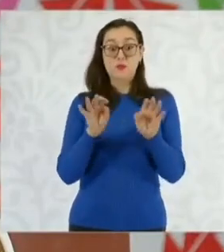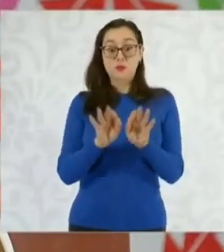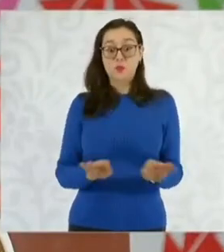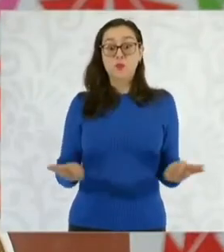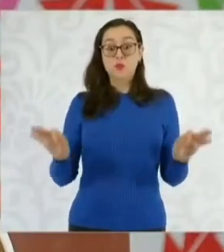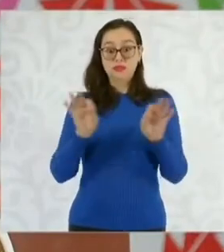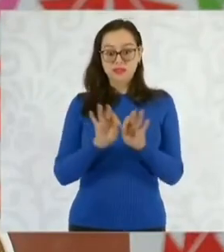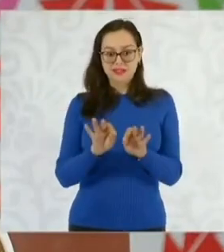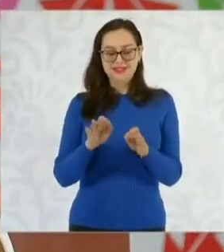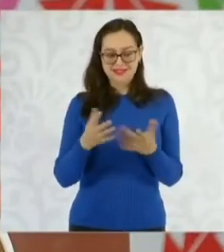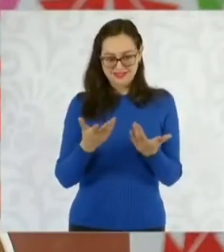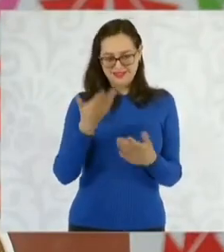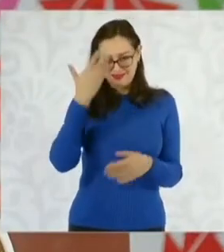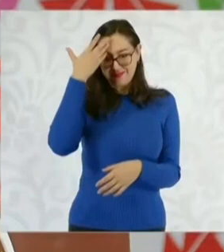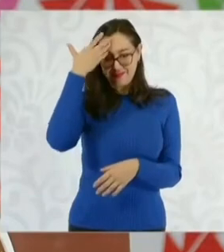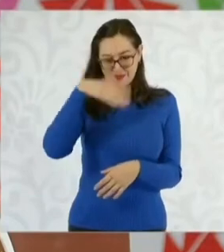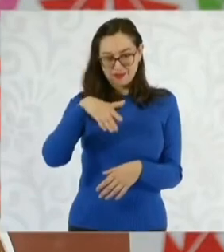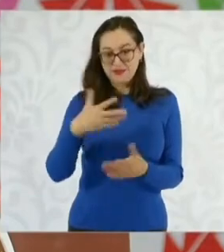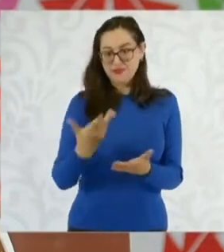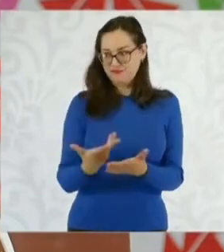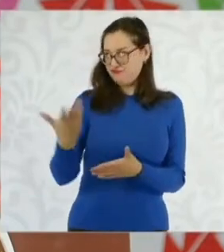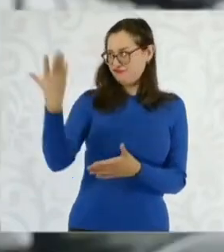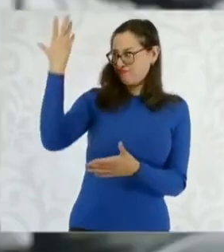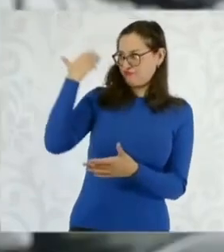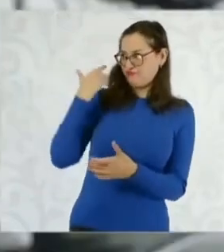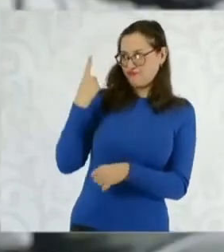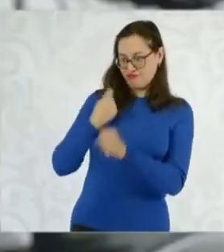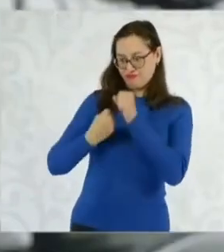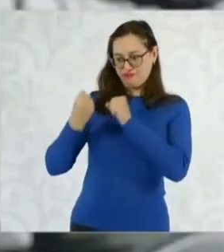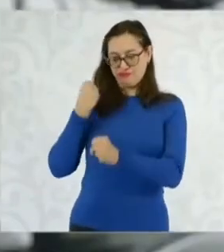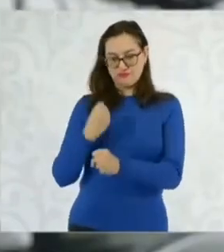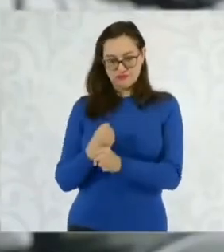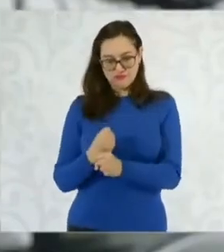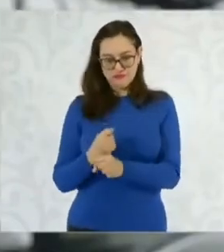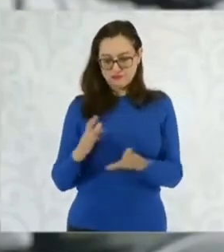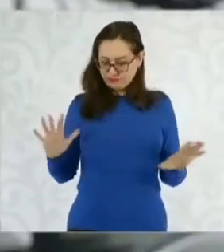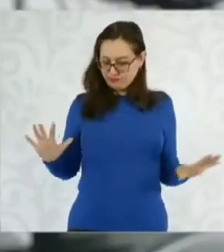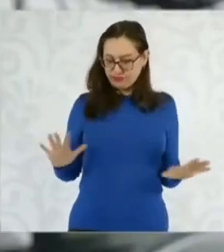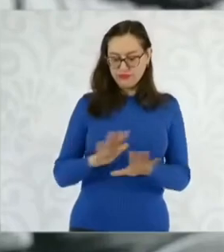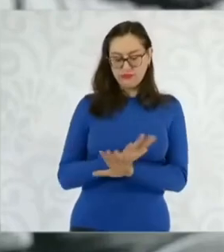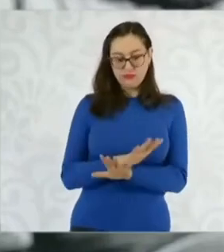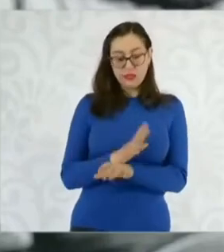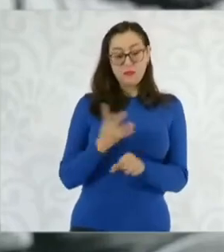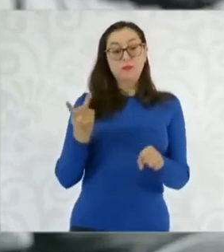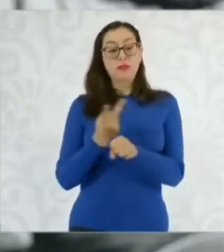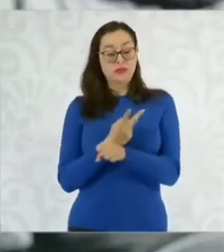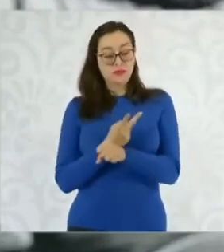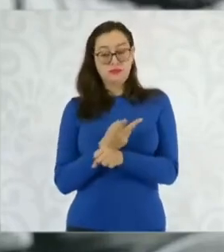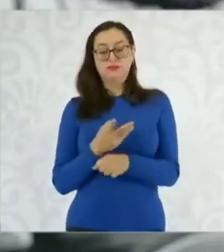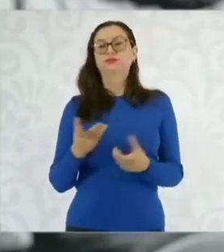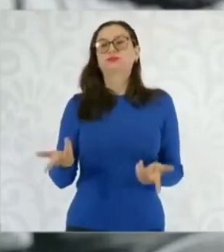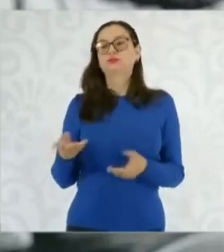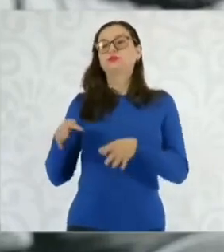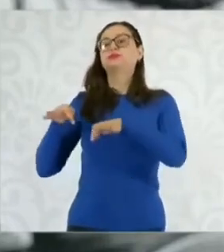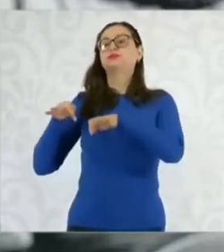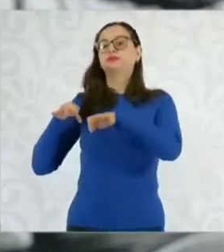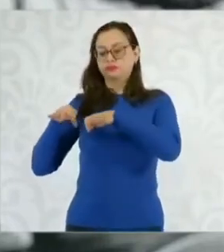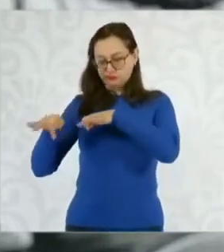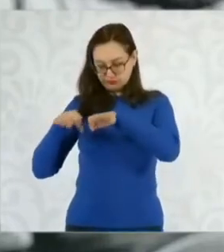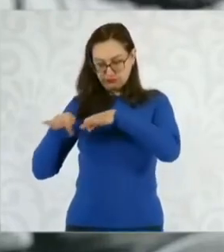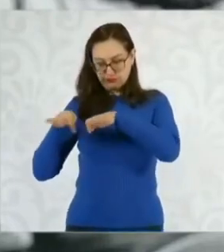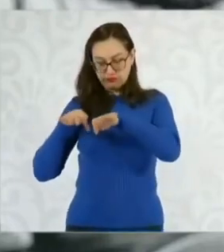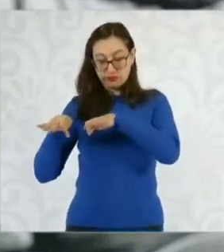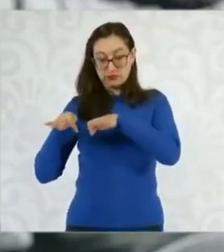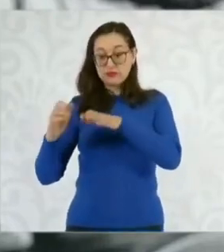saben se hizo toda una reforma para que aquellos trabajadores que estuvieran igual o